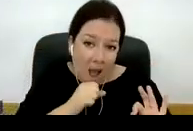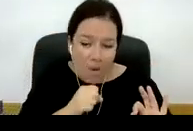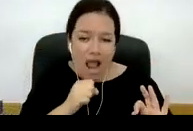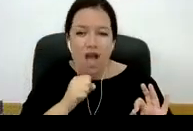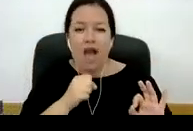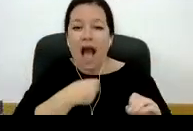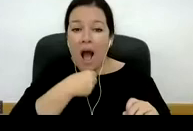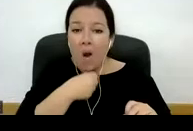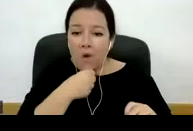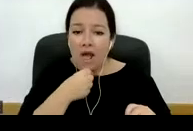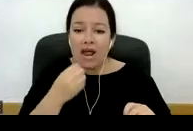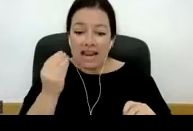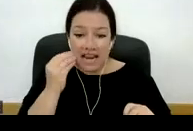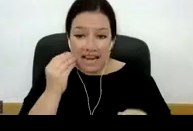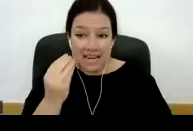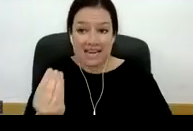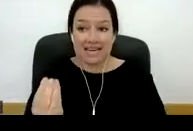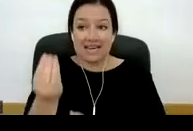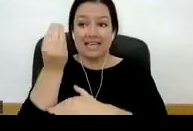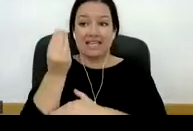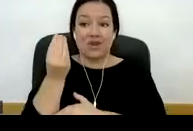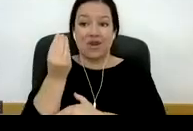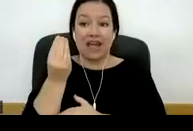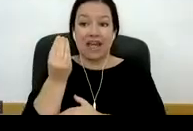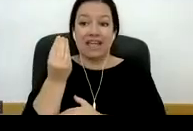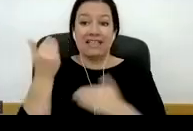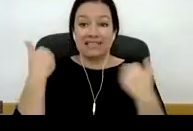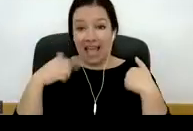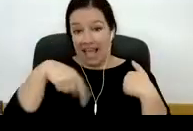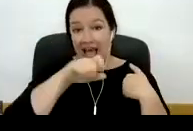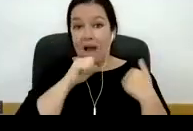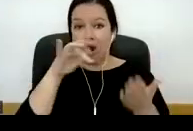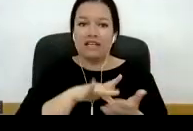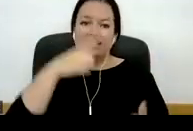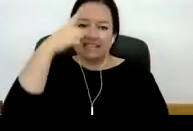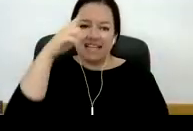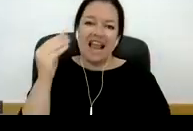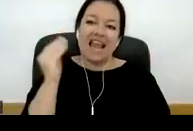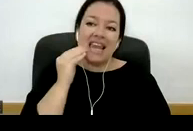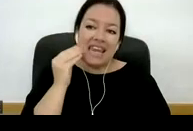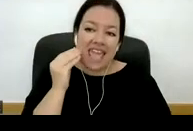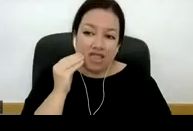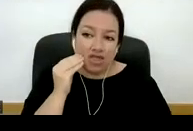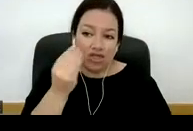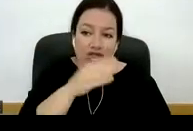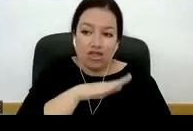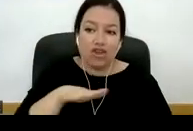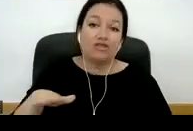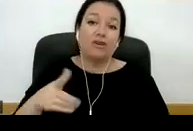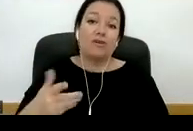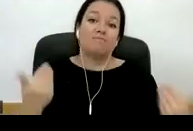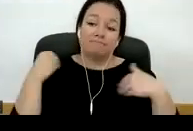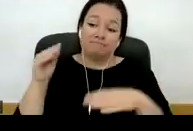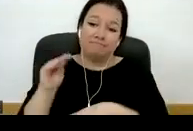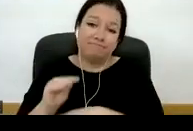abuelos, creo que hay pocos, pero si en algún caso ya lo sois, sabréis que los nietos que os estáis encargando por el